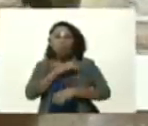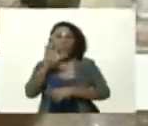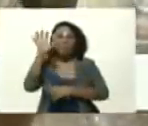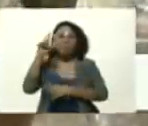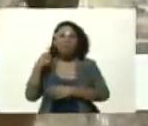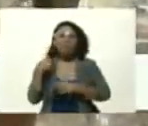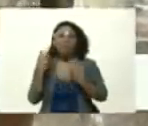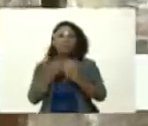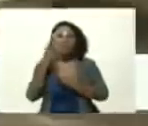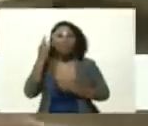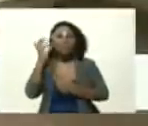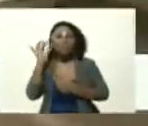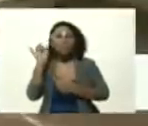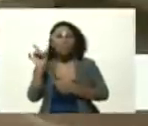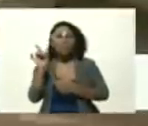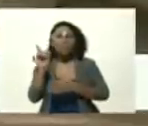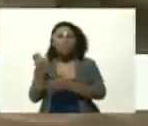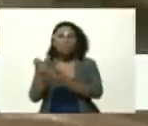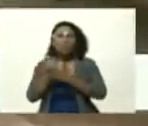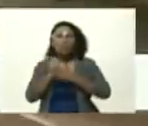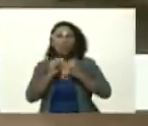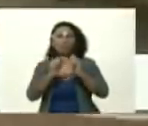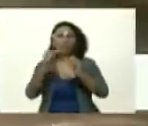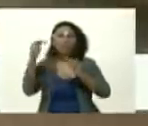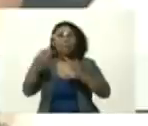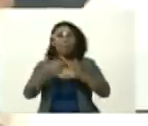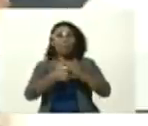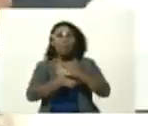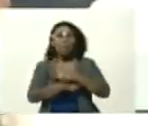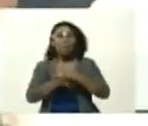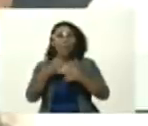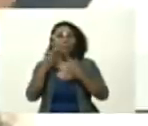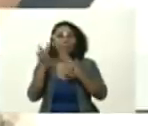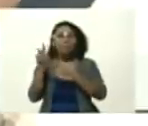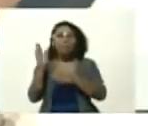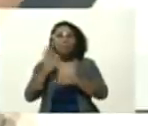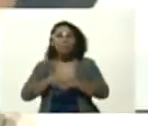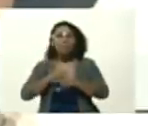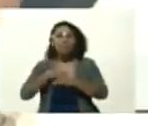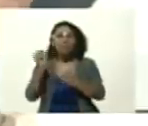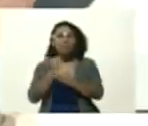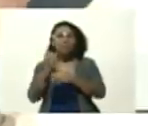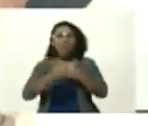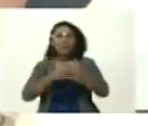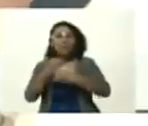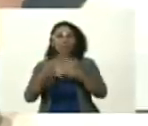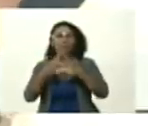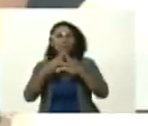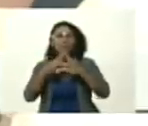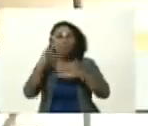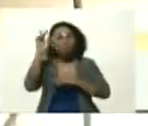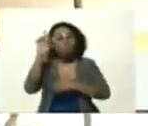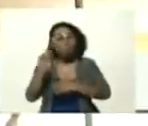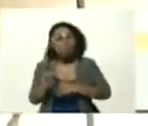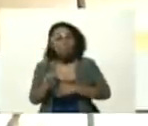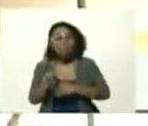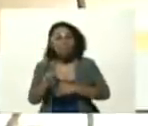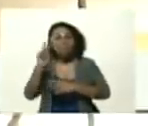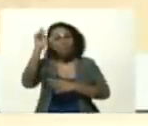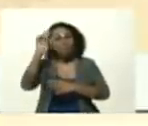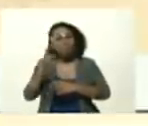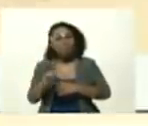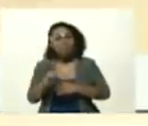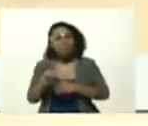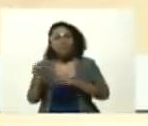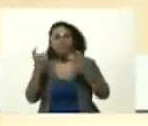La compañera Jacqueline Faría nos va a ayudar a seguir profundizando en ver cuáles son las obras que estamos realizando todos los días,